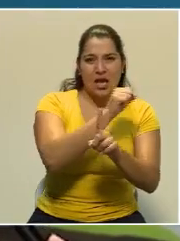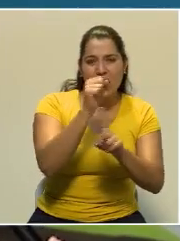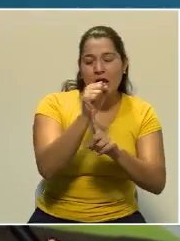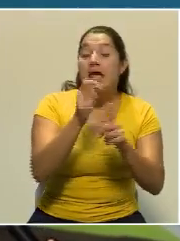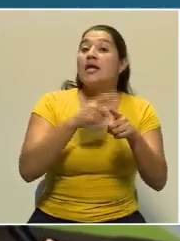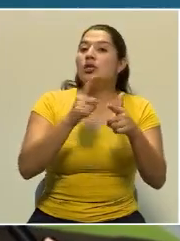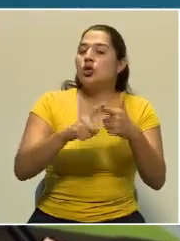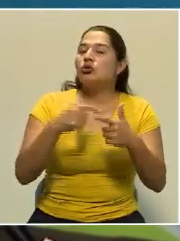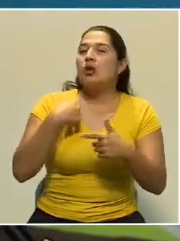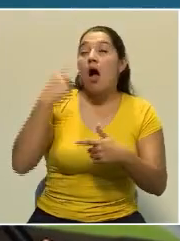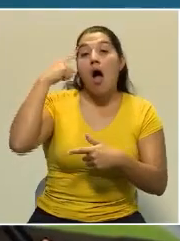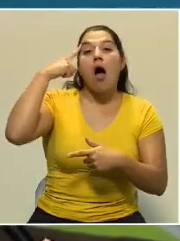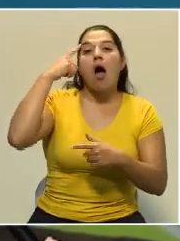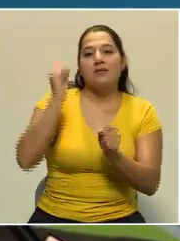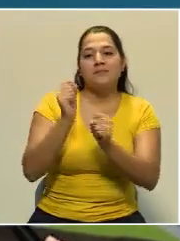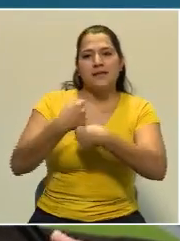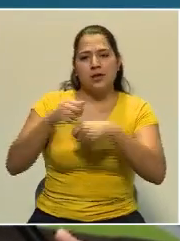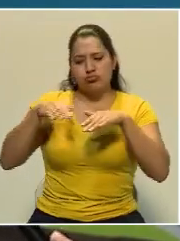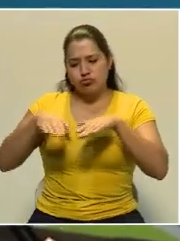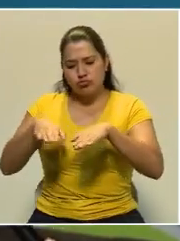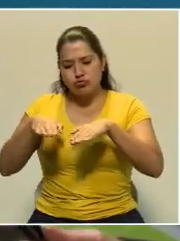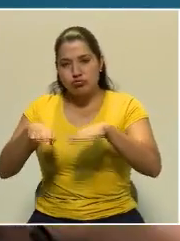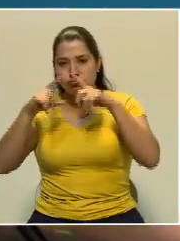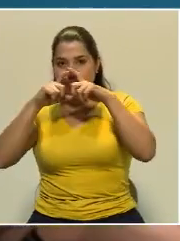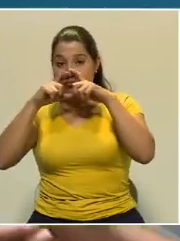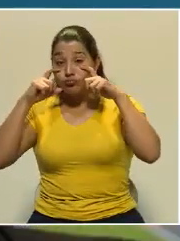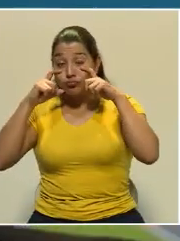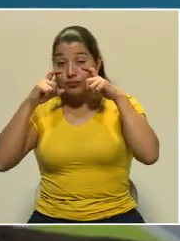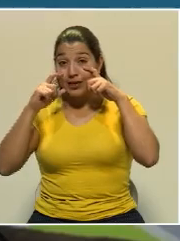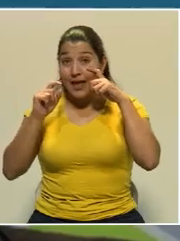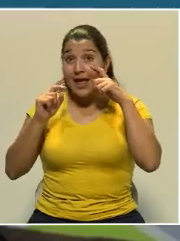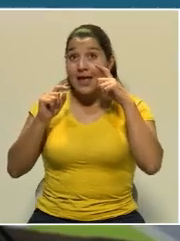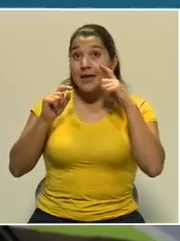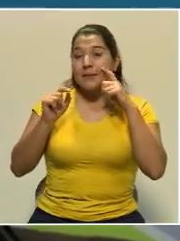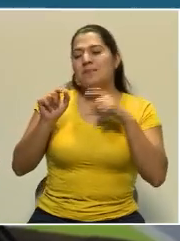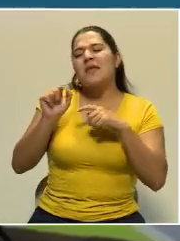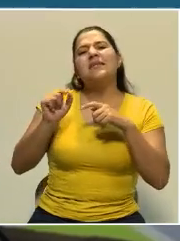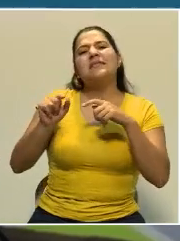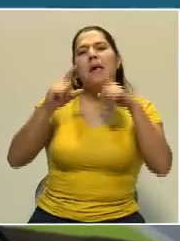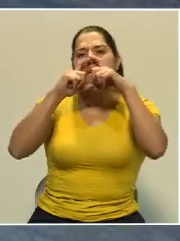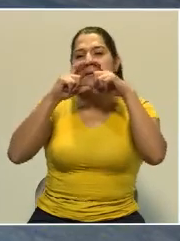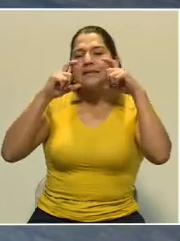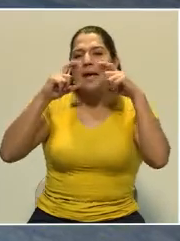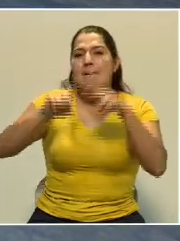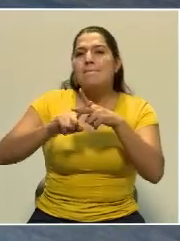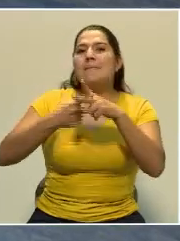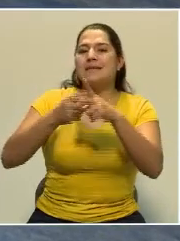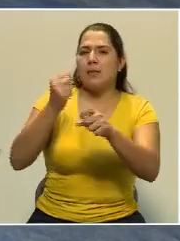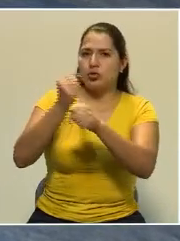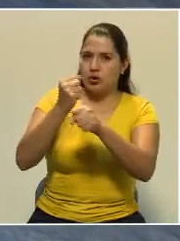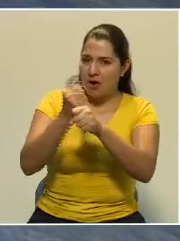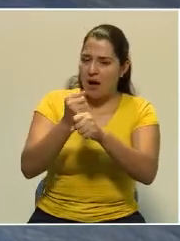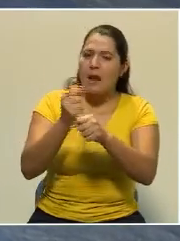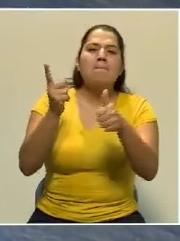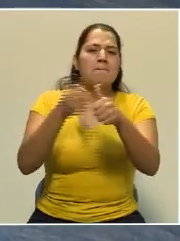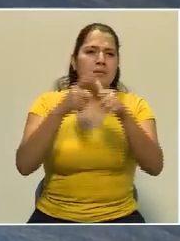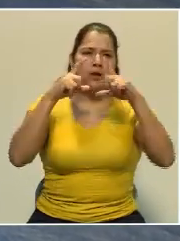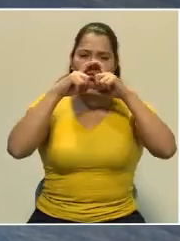donde comenzamos con la idea de las mascarillas. Estas mascarillas, digamos, comenzamos a trabajar las mascarillas lisas, ya